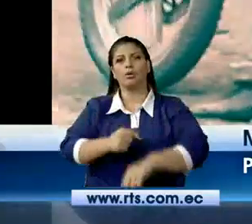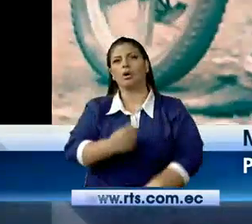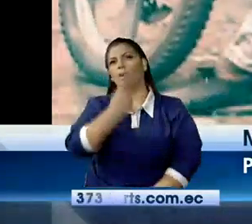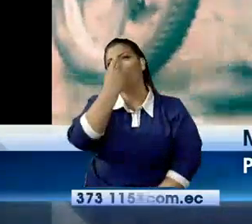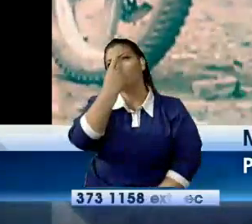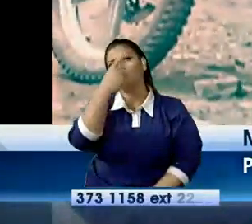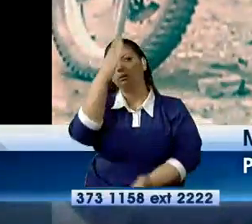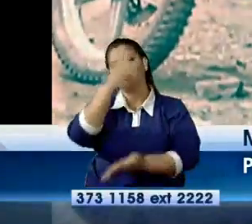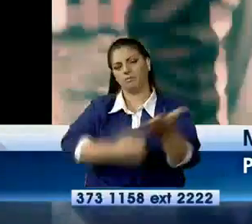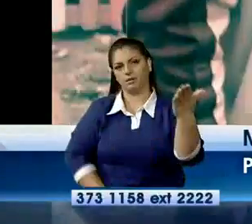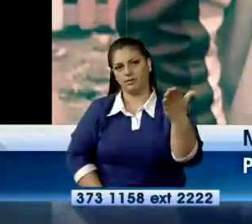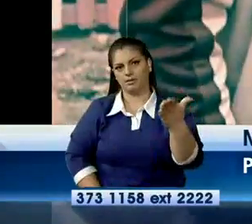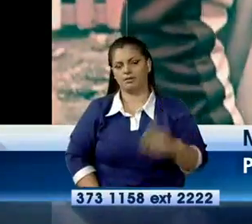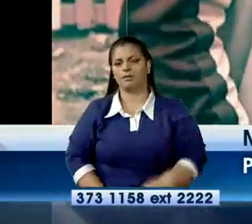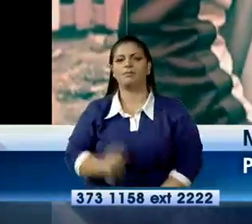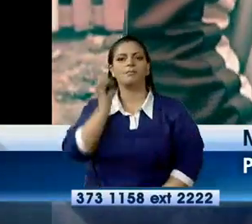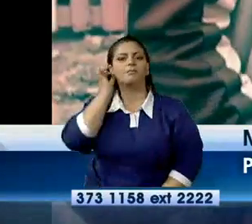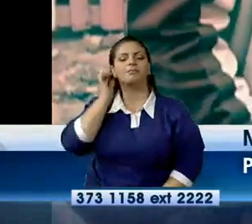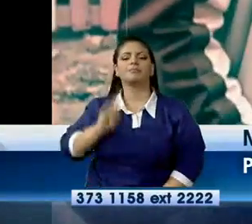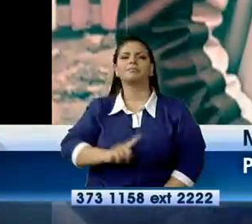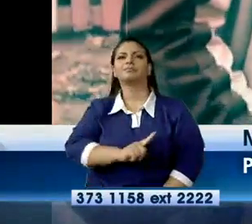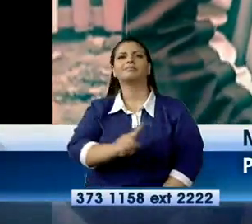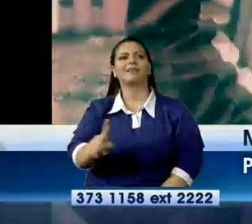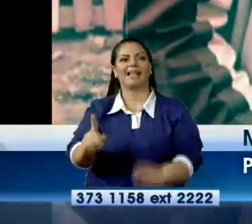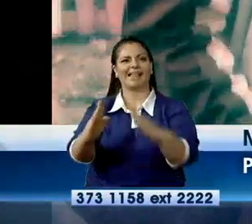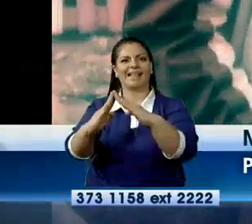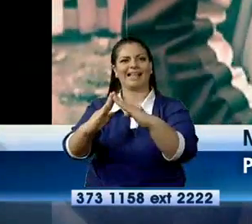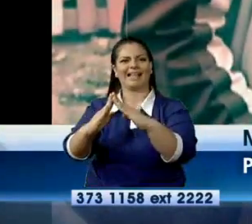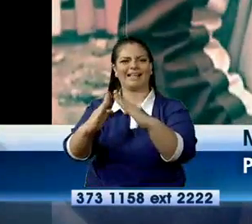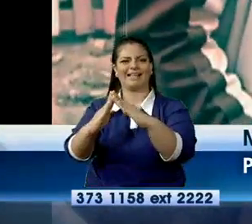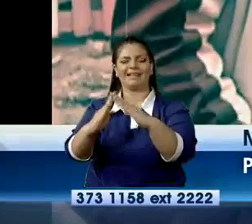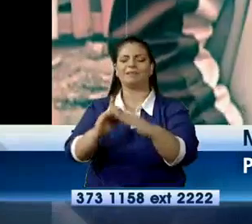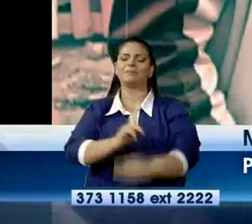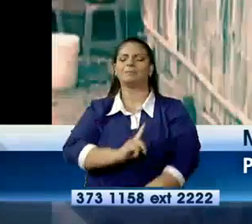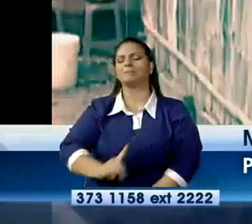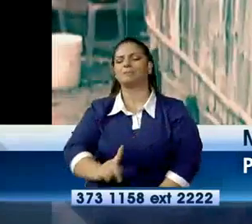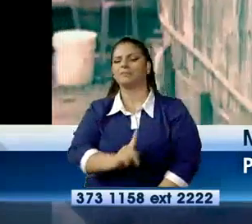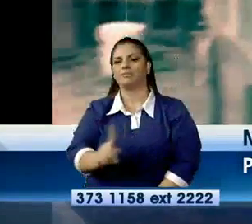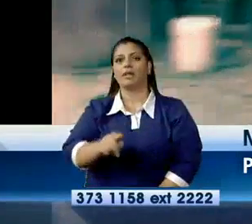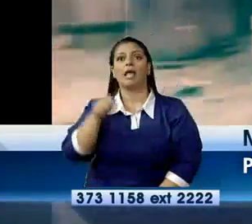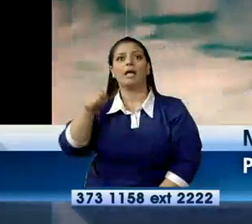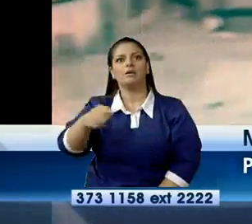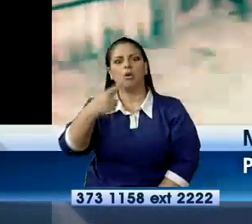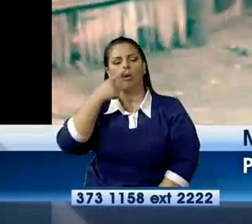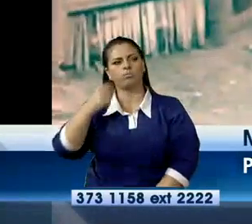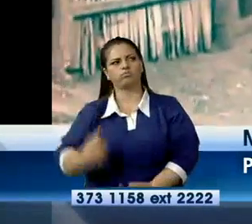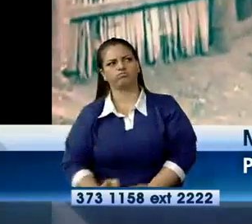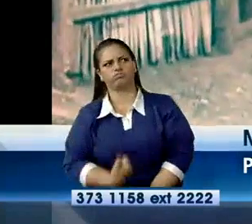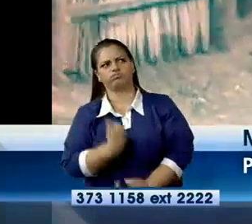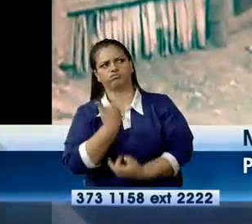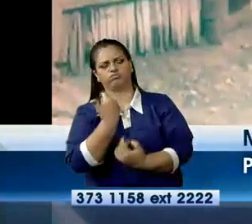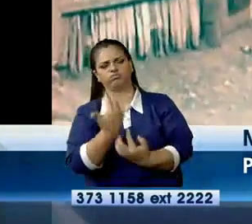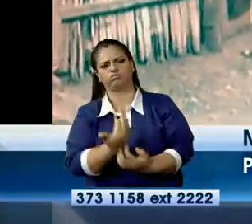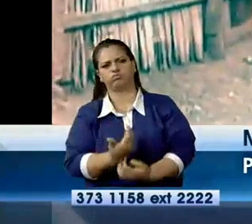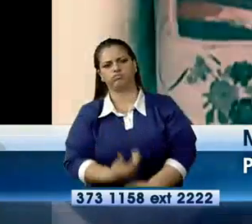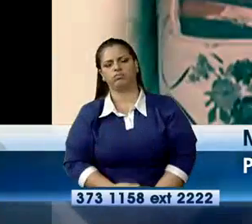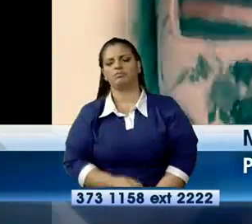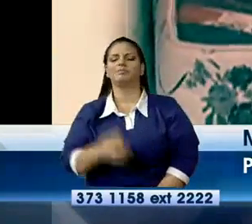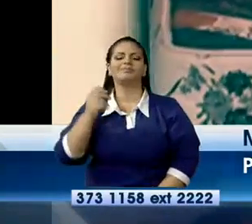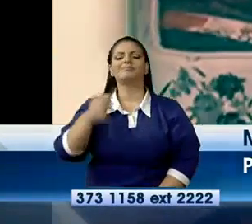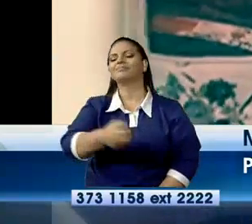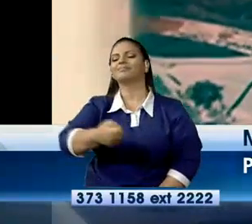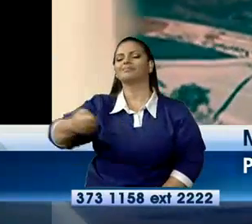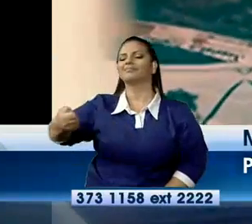estaba esperando. Él le habría solicitado dialogar con ella. La llevó hasta el dormitorio y bajo engaños, la